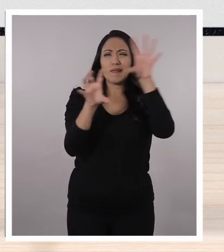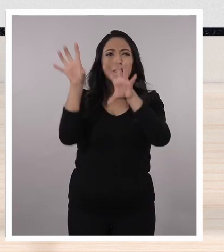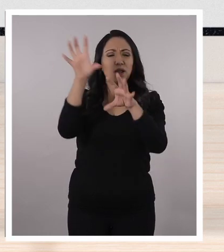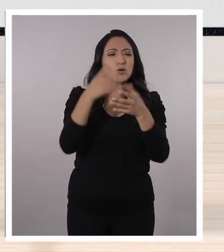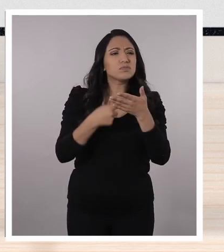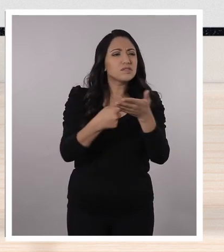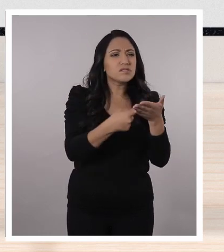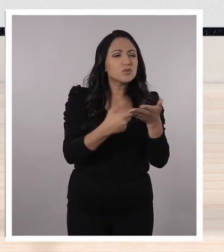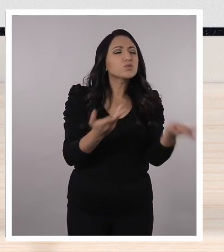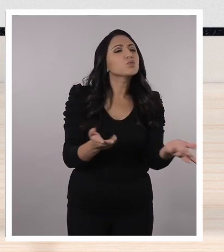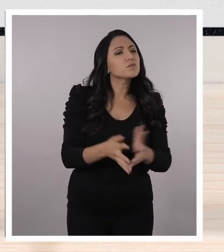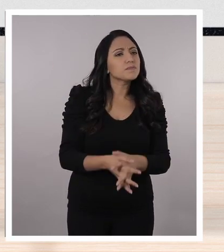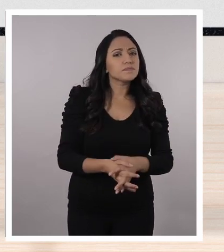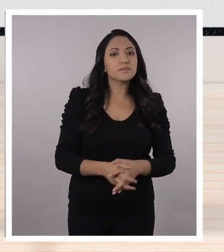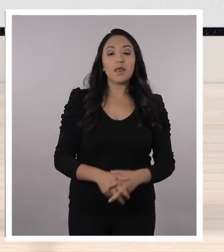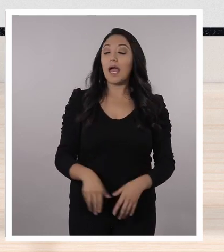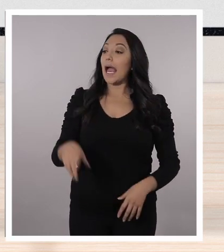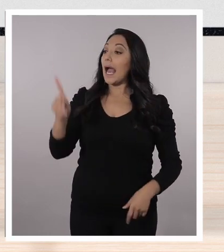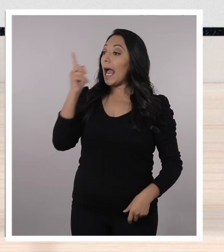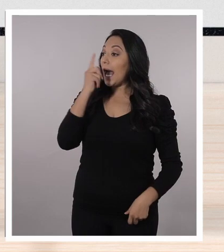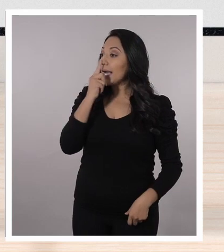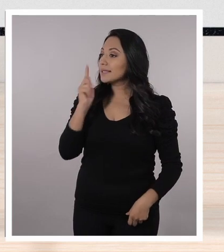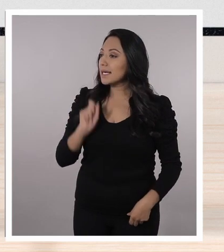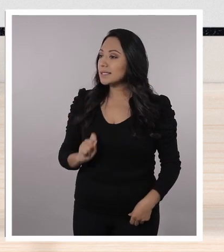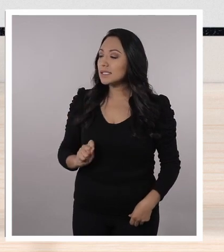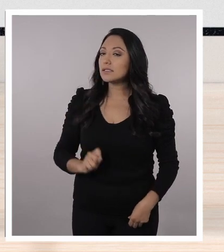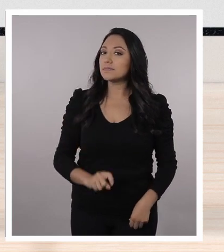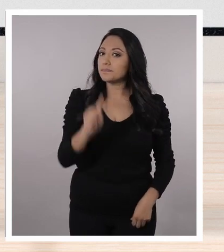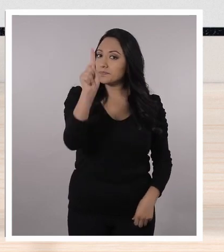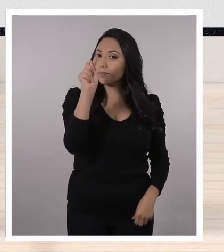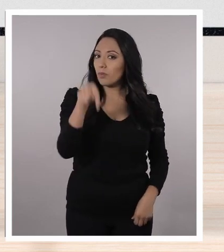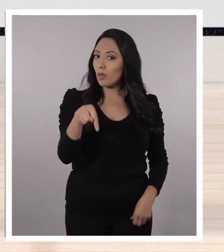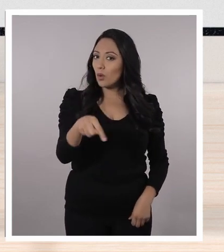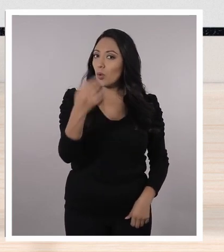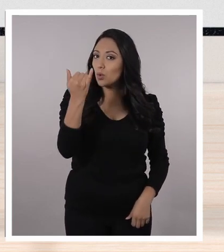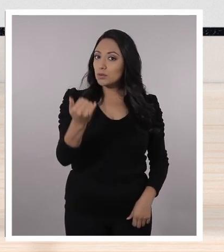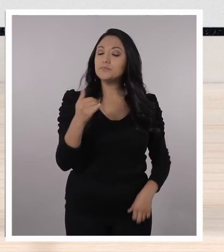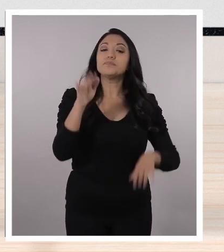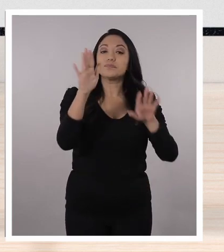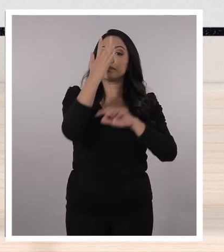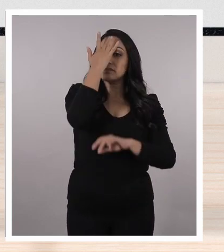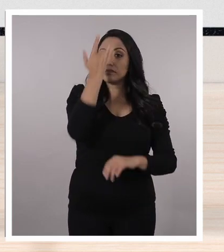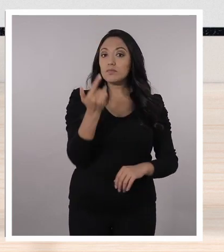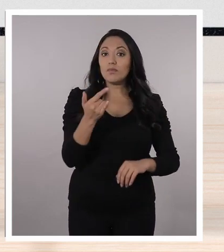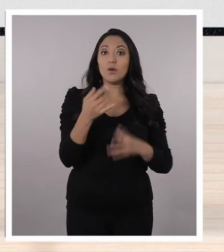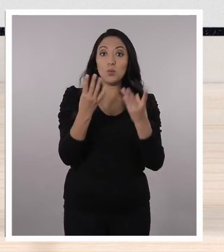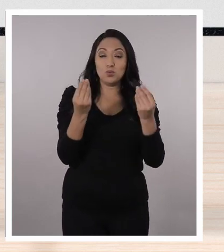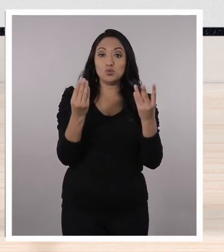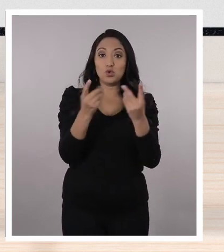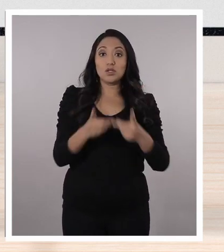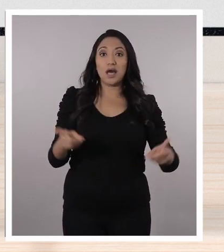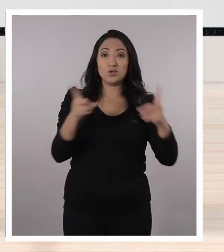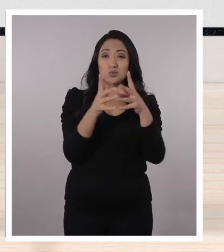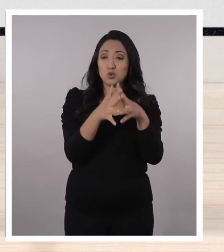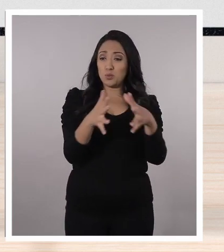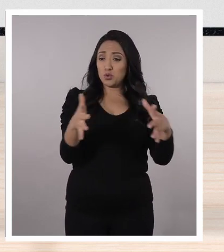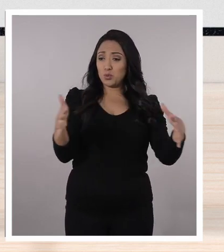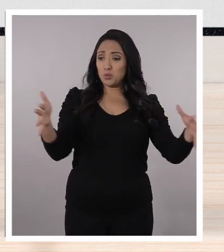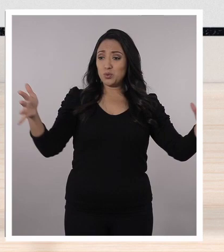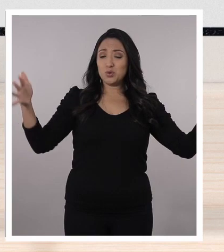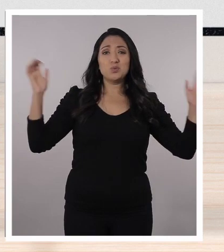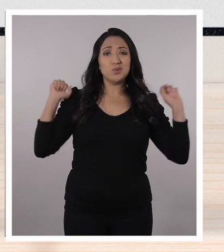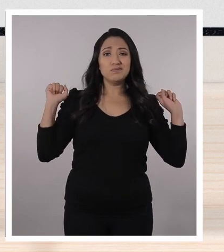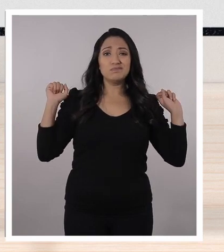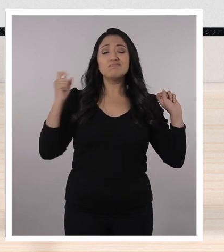manera para poder analizarlos. Ah, mira, qué interesante. Justo el día de hoy vamos a ver ese tema. ¿Por qué? Cuando tenemos muchísimos datos,